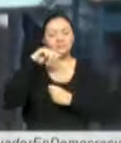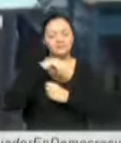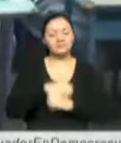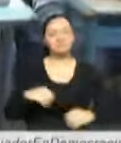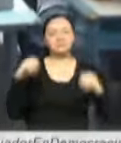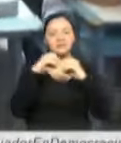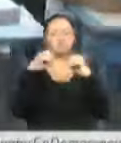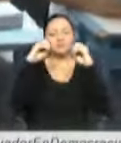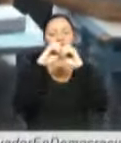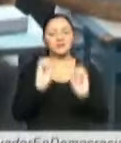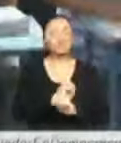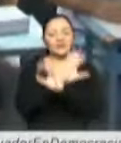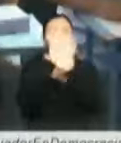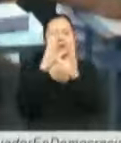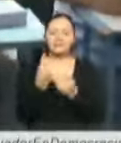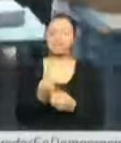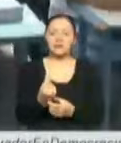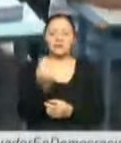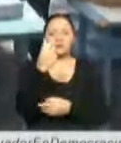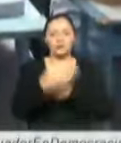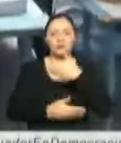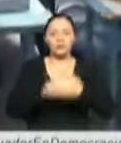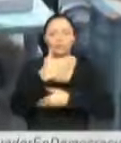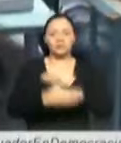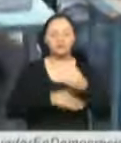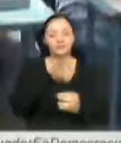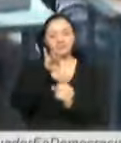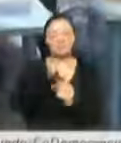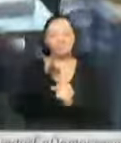también debemos destacar, es rápido el proceso electoral.